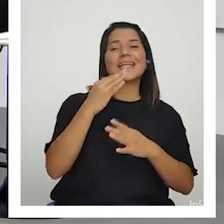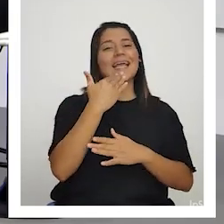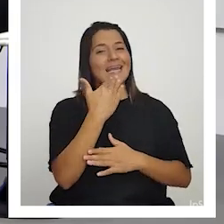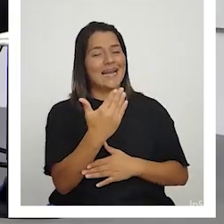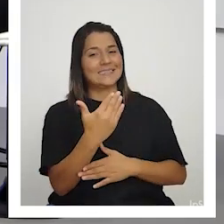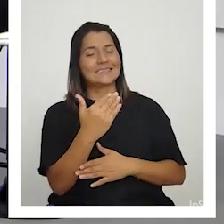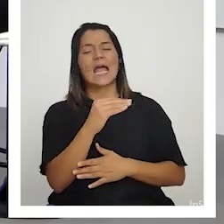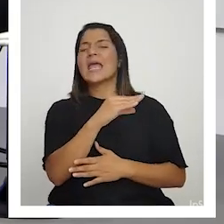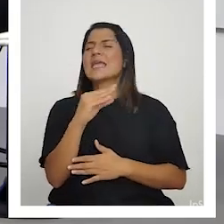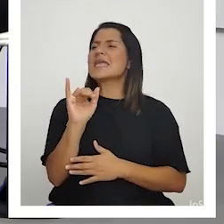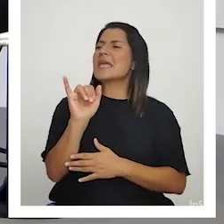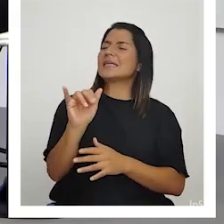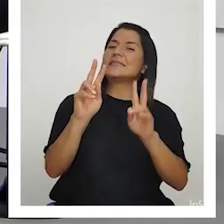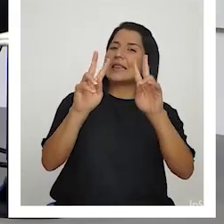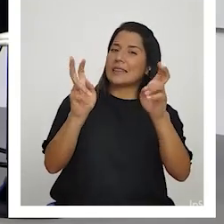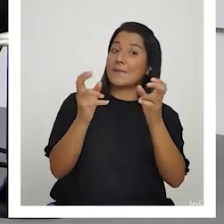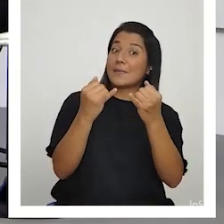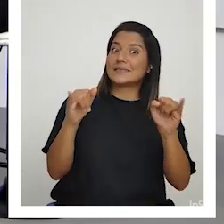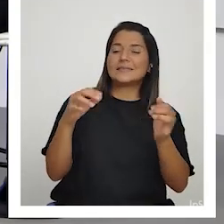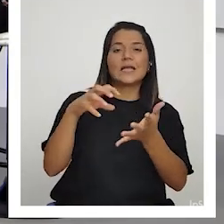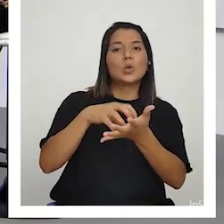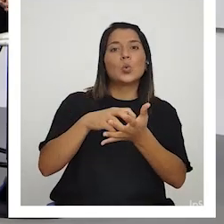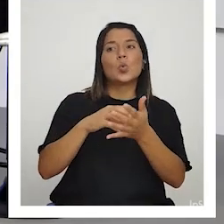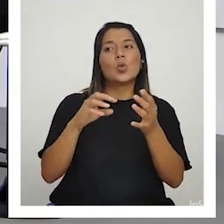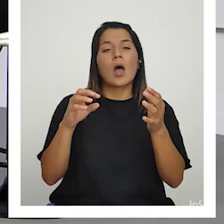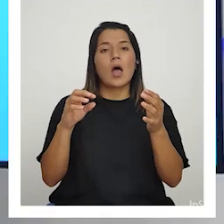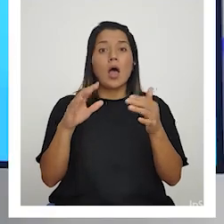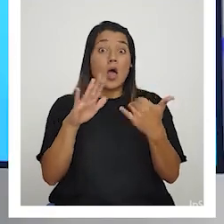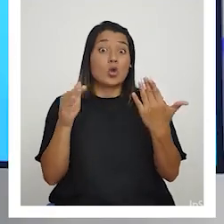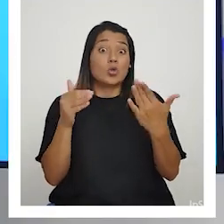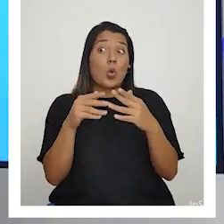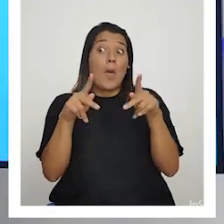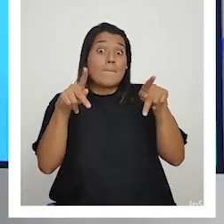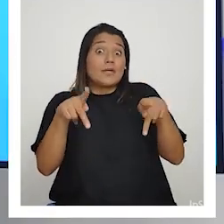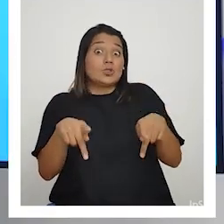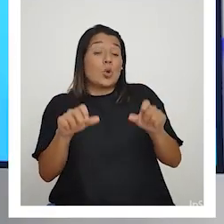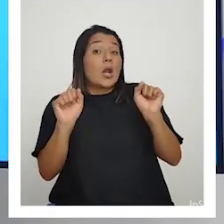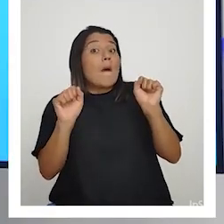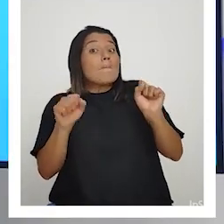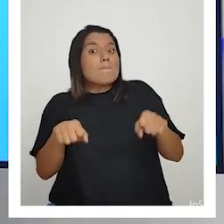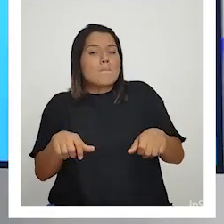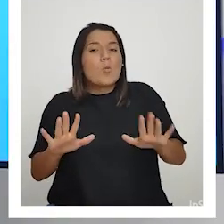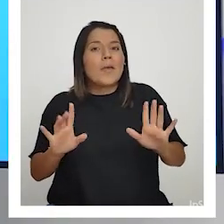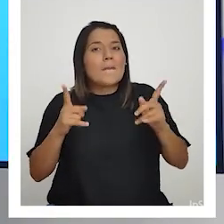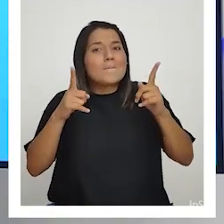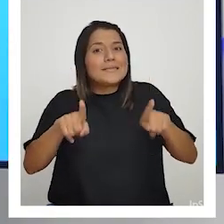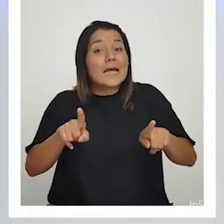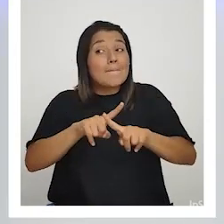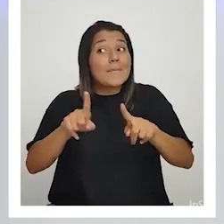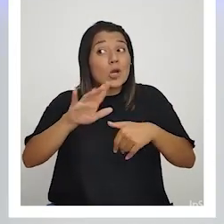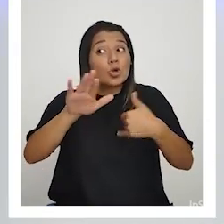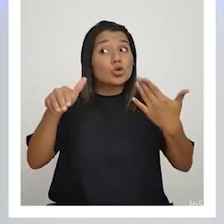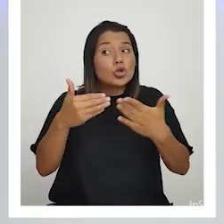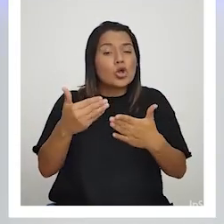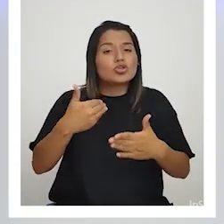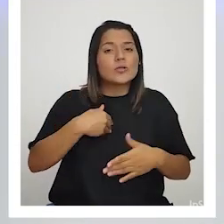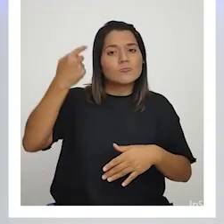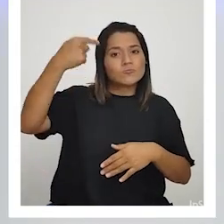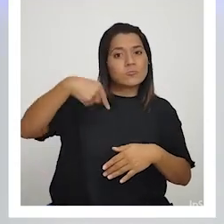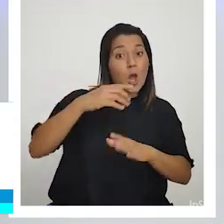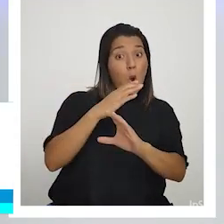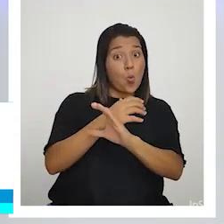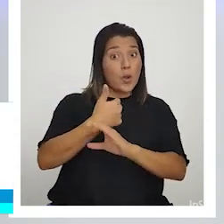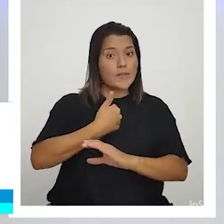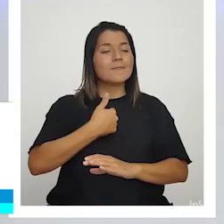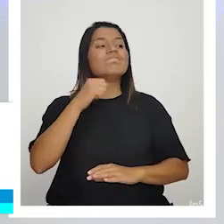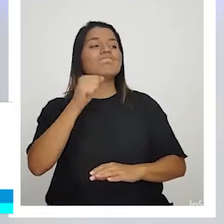tema que sin duda nadie está exento, pero todos estamos obligados a cuidarnos. Exactamente, sí, el tema de la obesidad es un